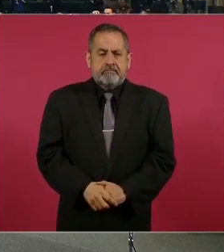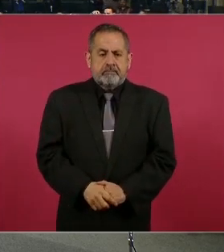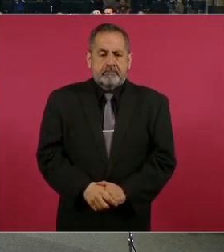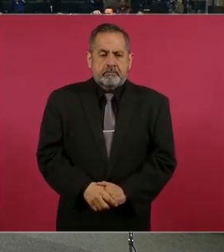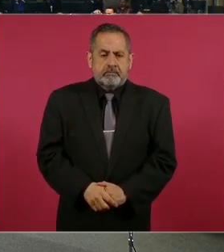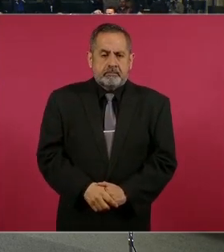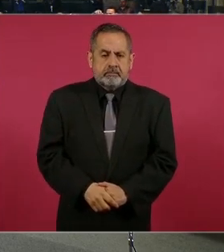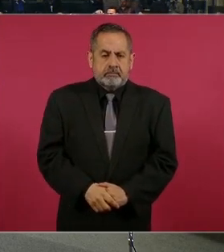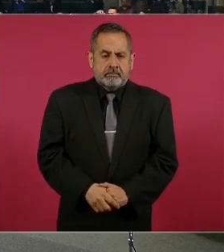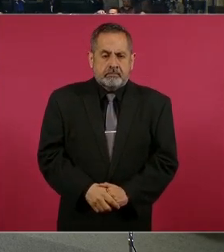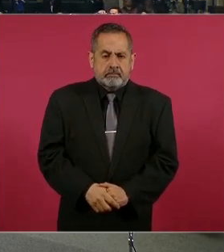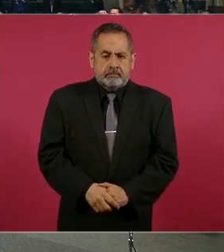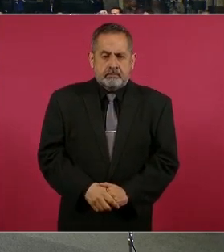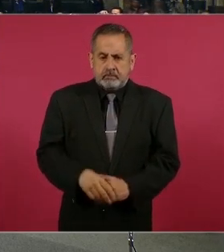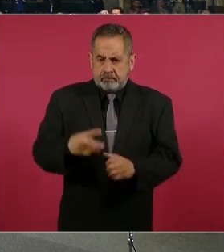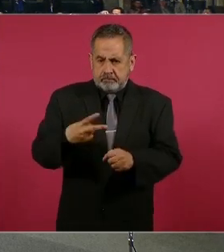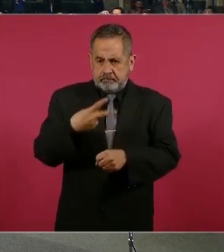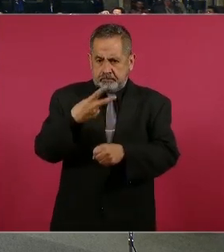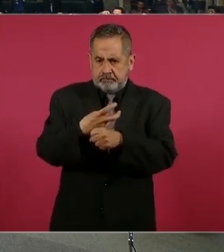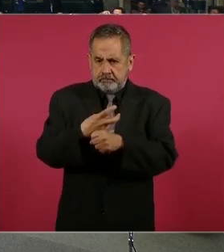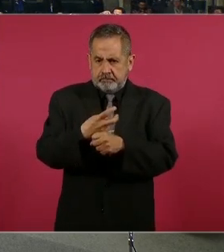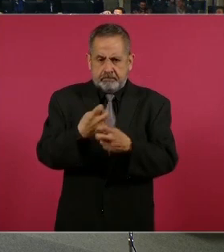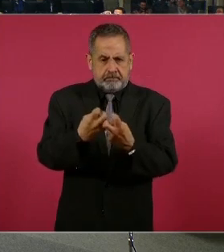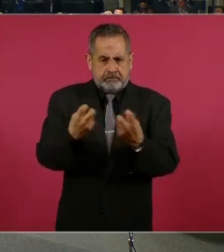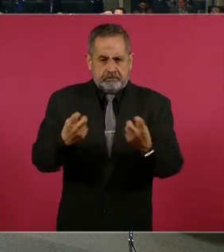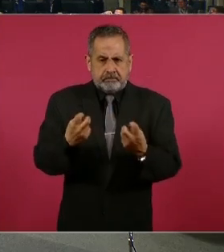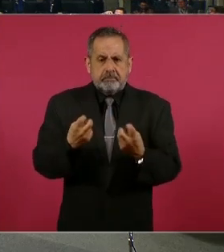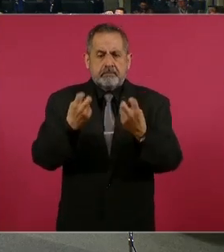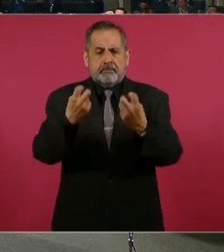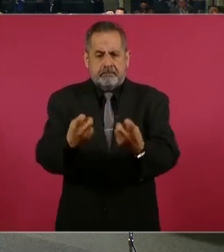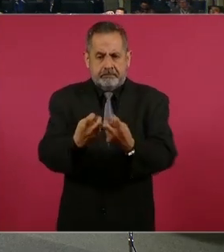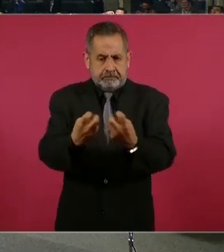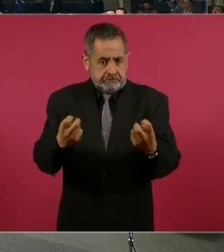Bueno, también la segunda es sorteada, ¿va?